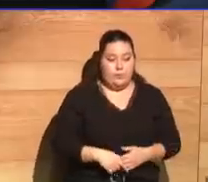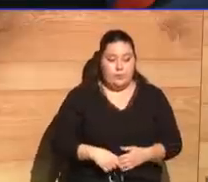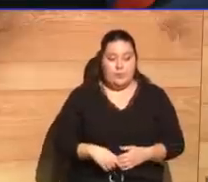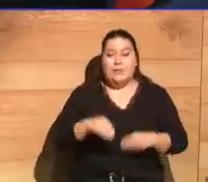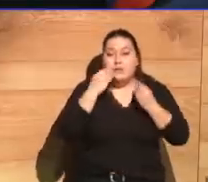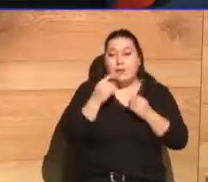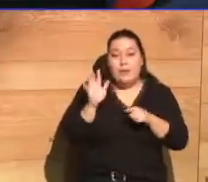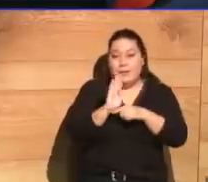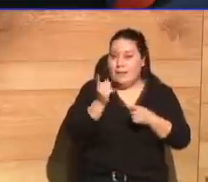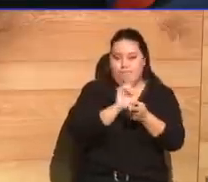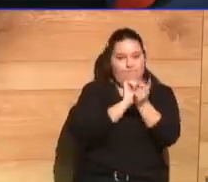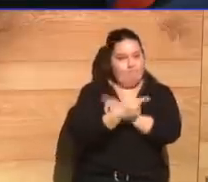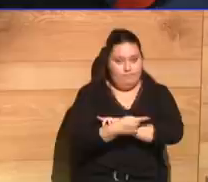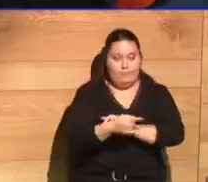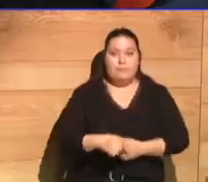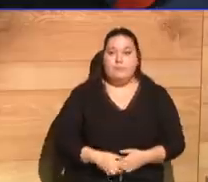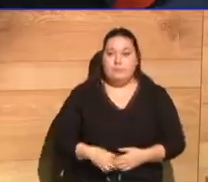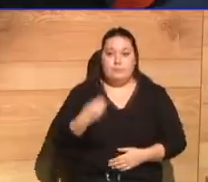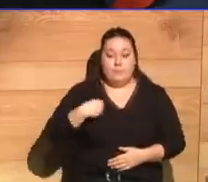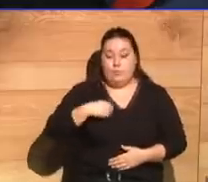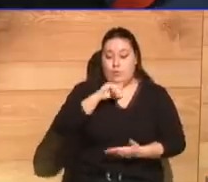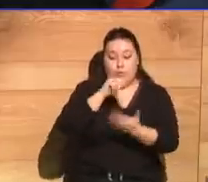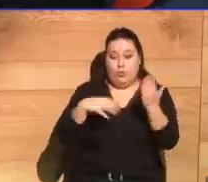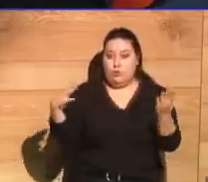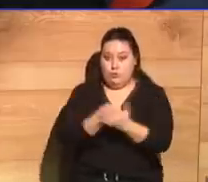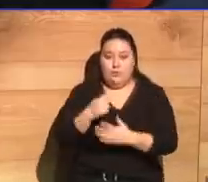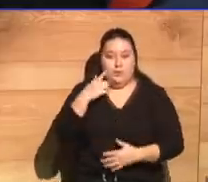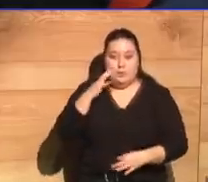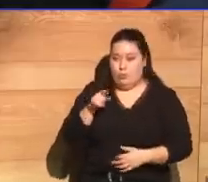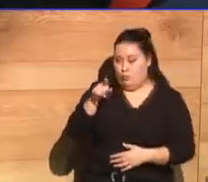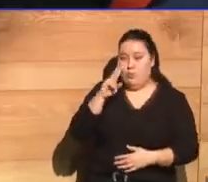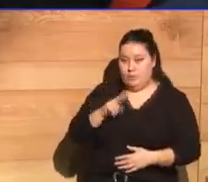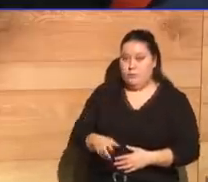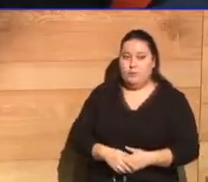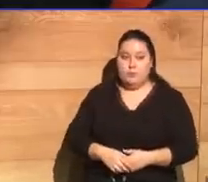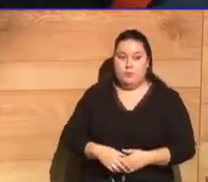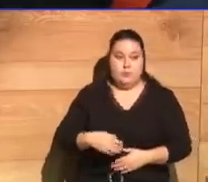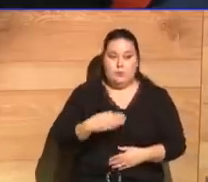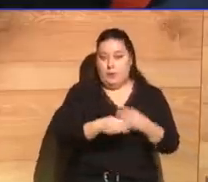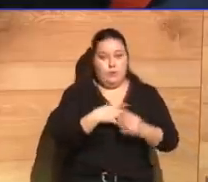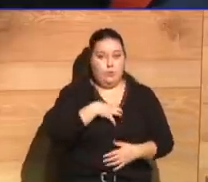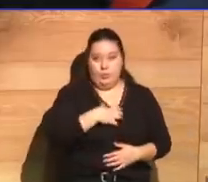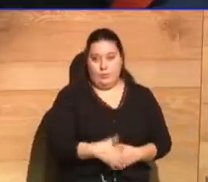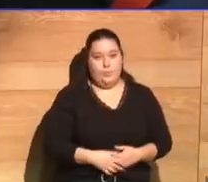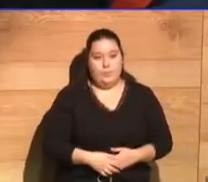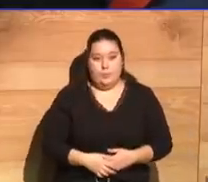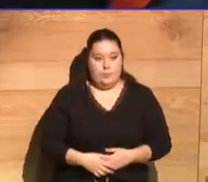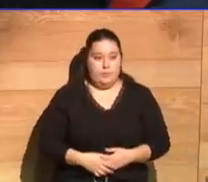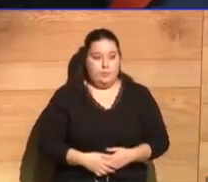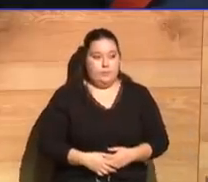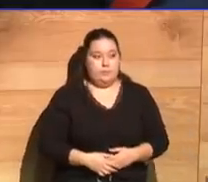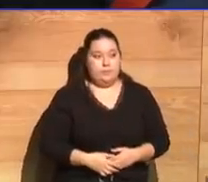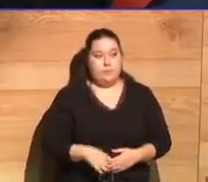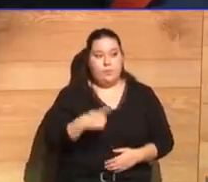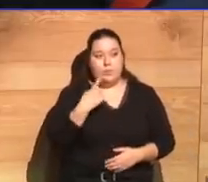cine cambia porque, de hecho, en todos los contratos, y seguro que Rodrigo lo habrá visto... Ya no se puede hacer eso, ¿no? ¿Ya no puedes? No, no, no. Existe una cosa que se